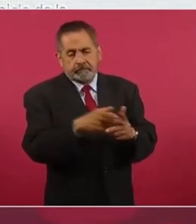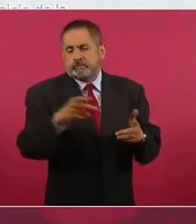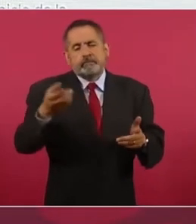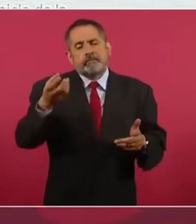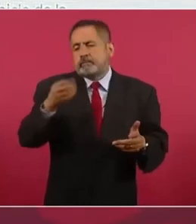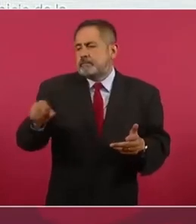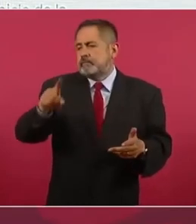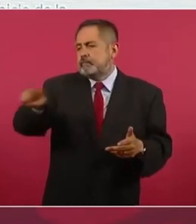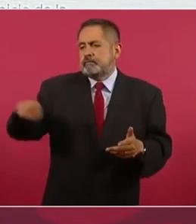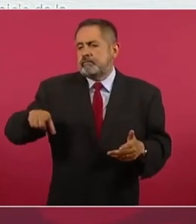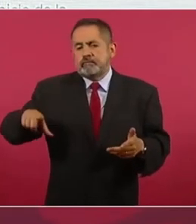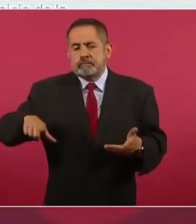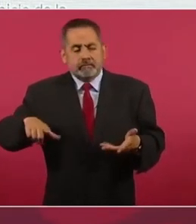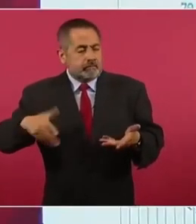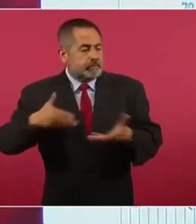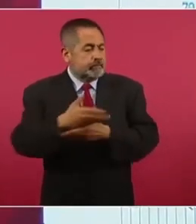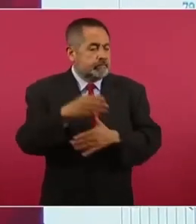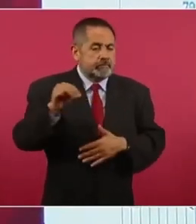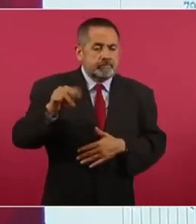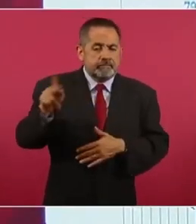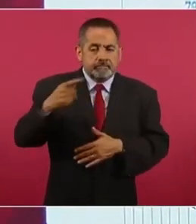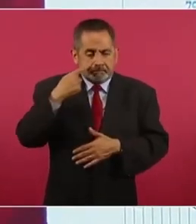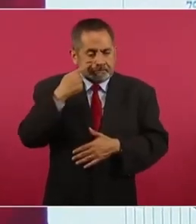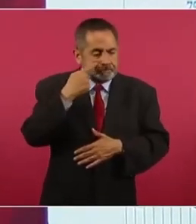tiene que intervenir el Ministerio Público